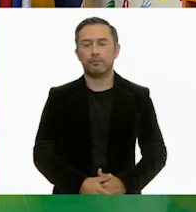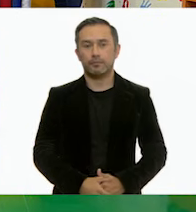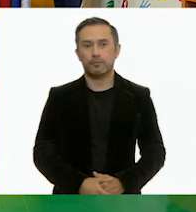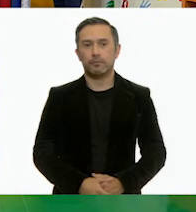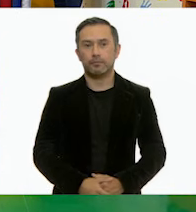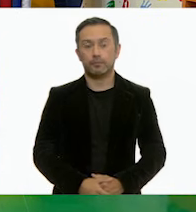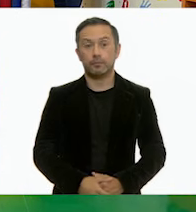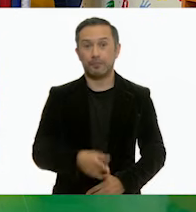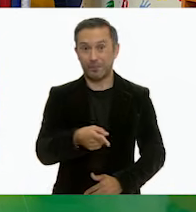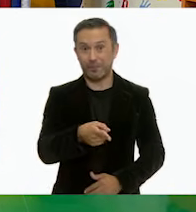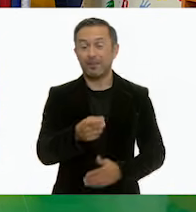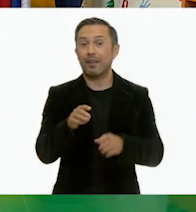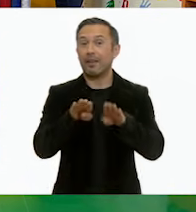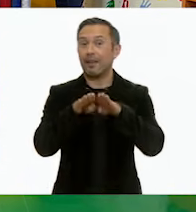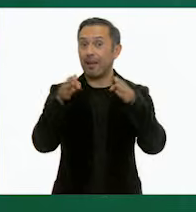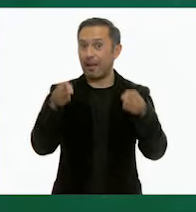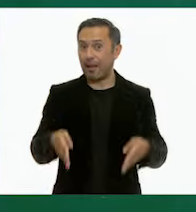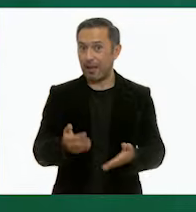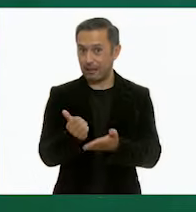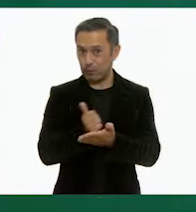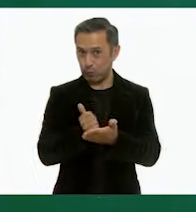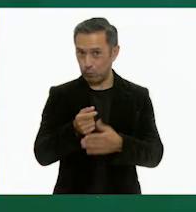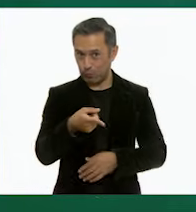El mueble azul